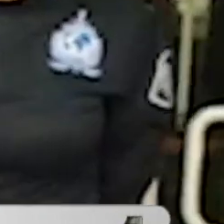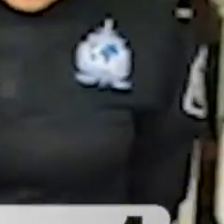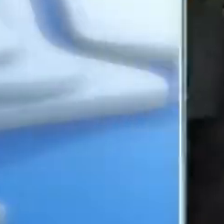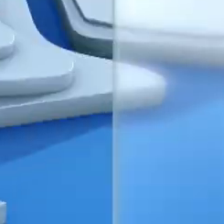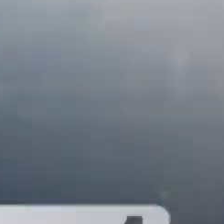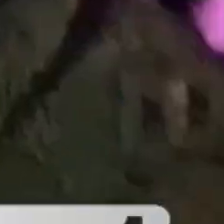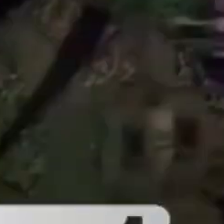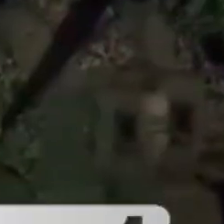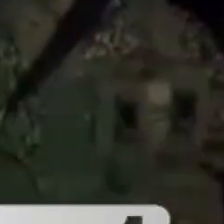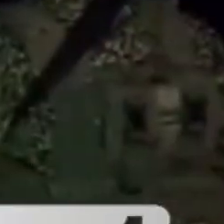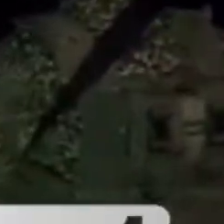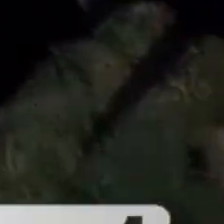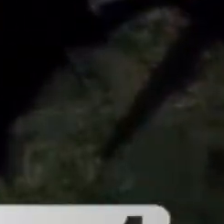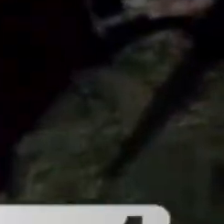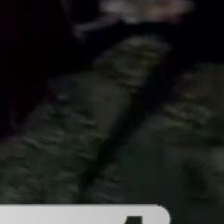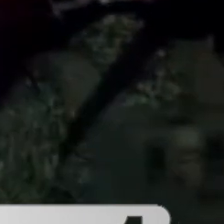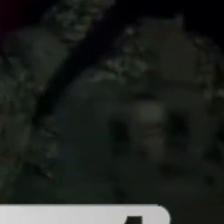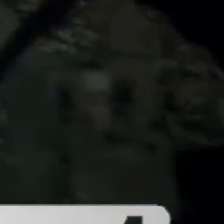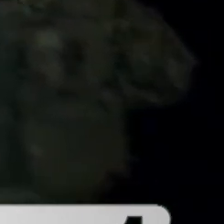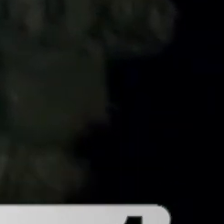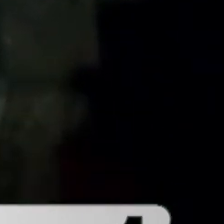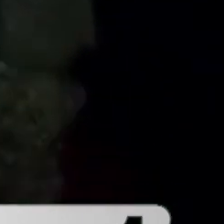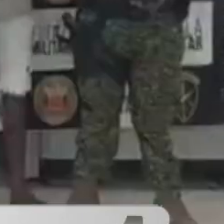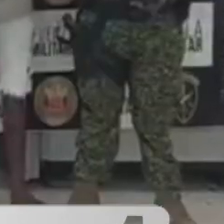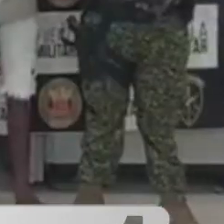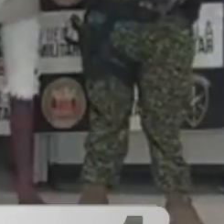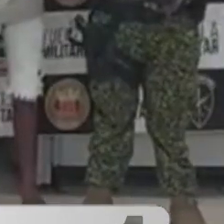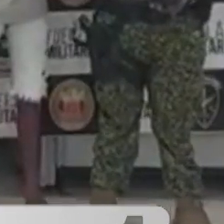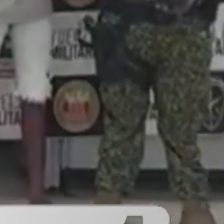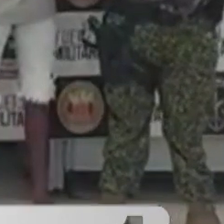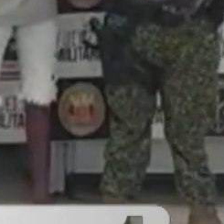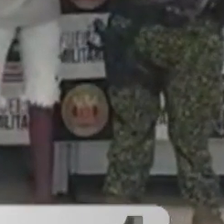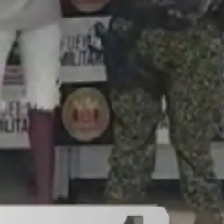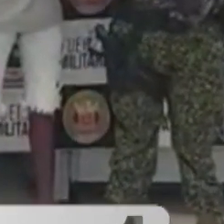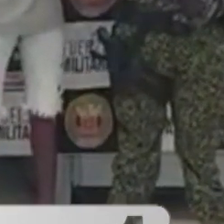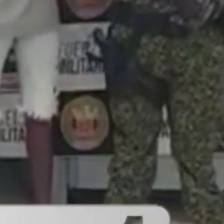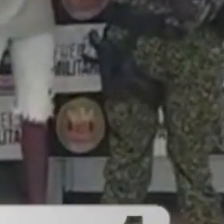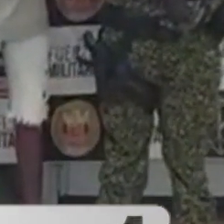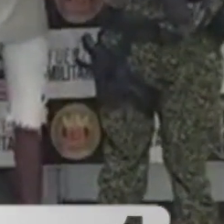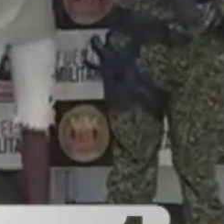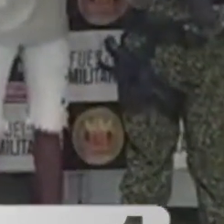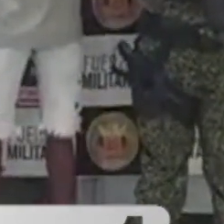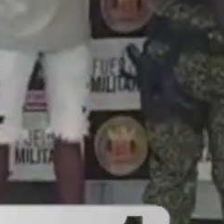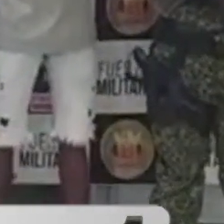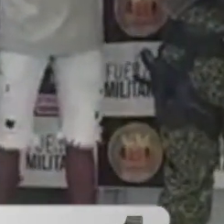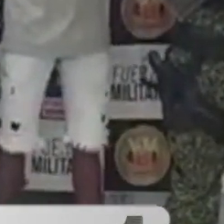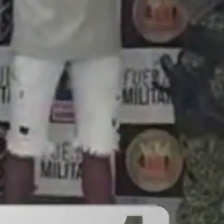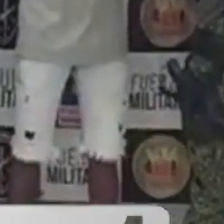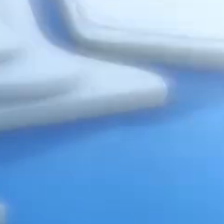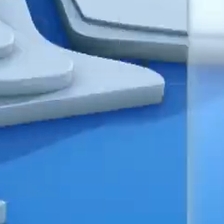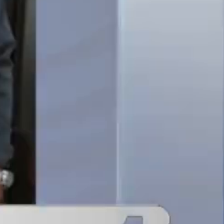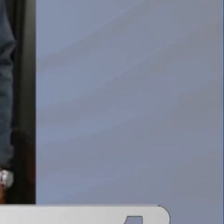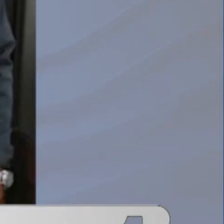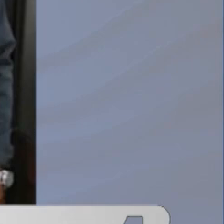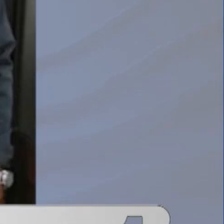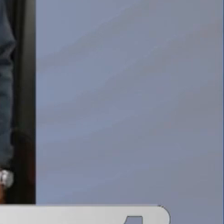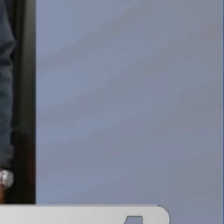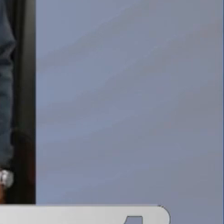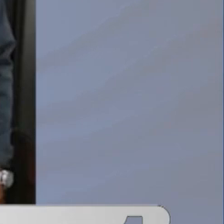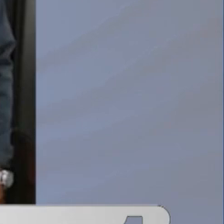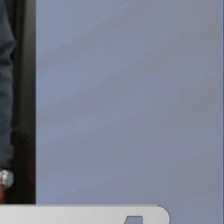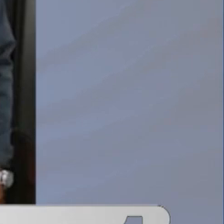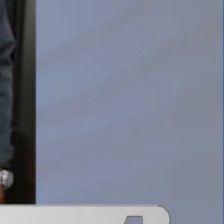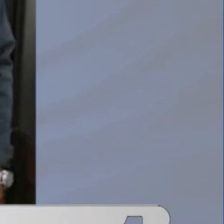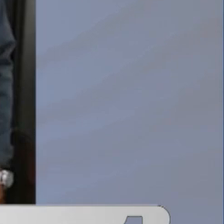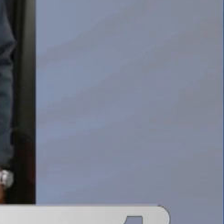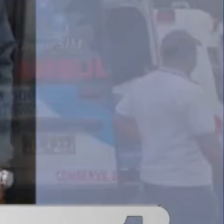florida operativo contra el clan del golfo en bolívar capturados por extorsión y secuestro otro fallecido